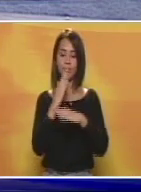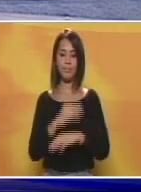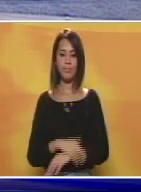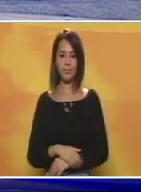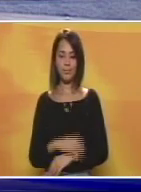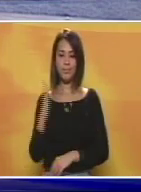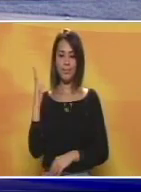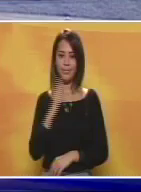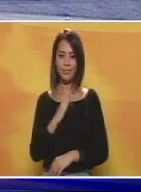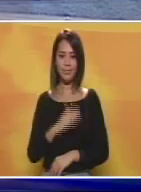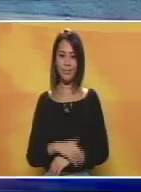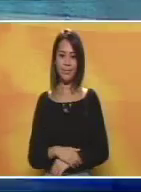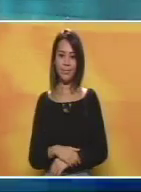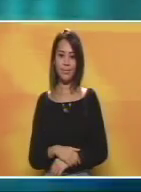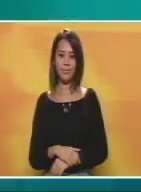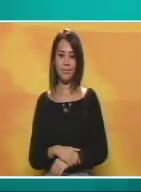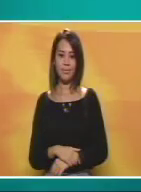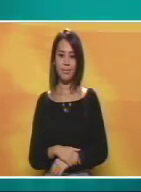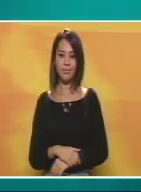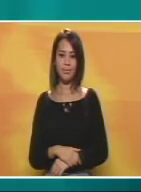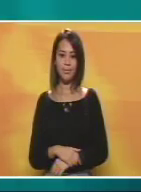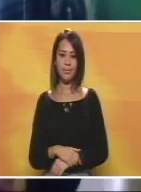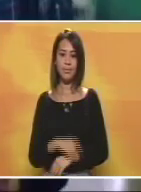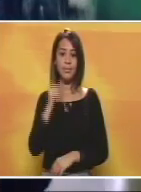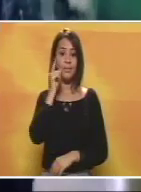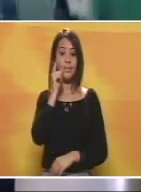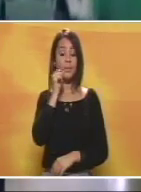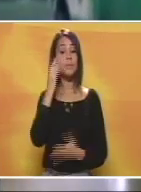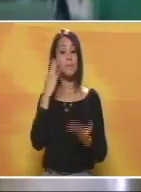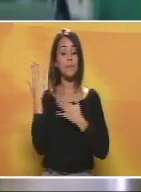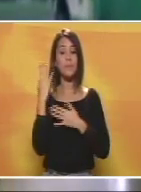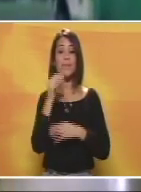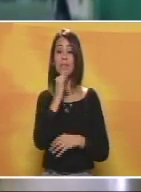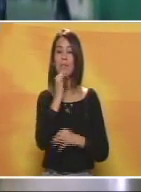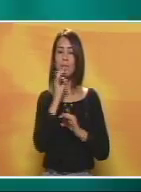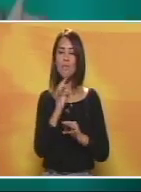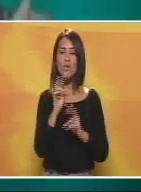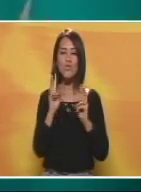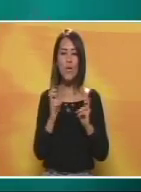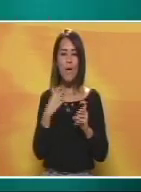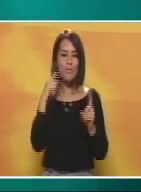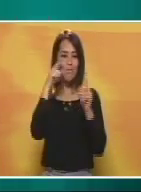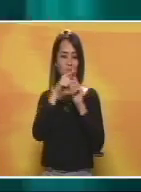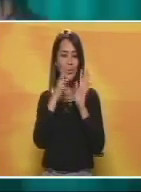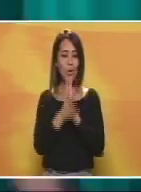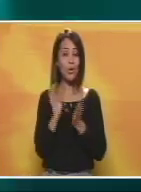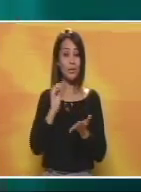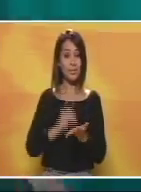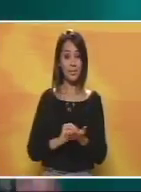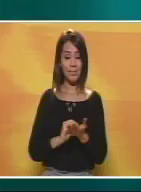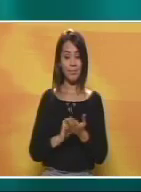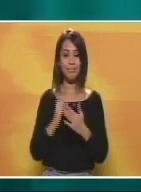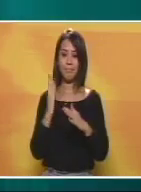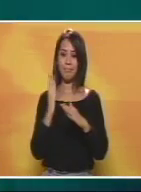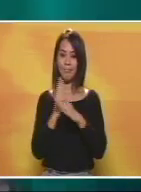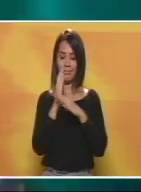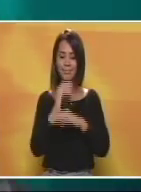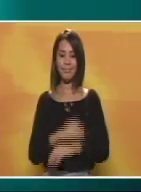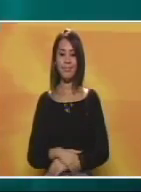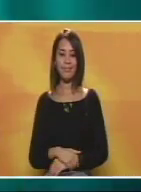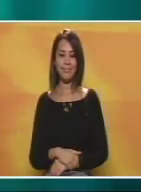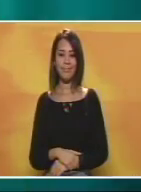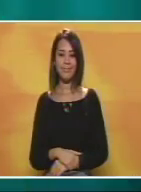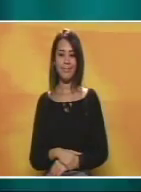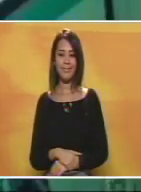breve pausa al regreso. Cazando talento. Wisin anunció un nuevo reto para sus seguidores. Los detalles los